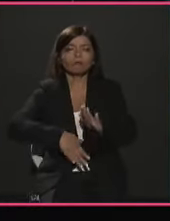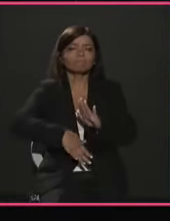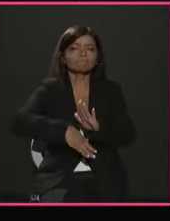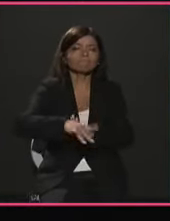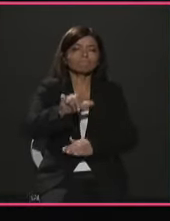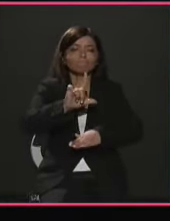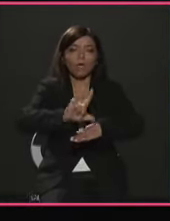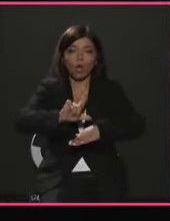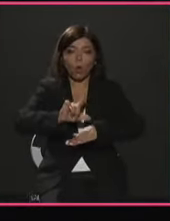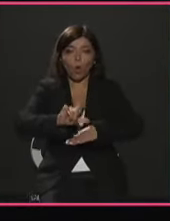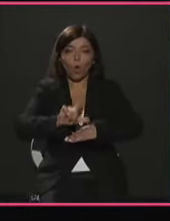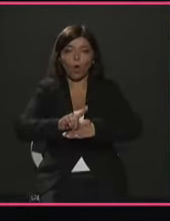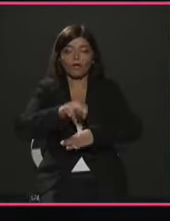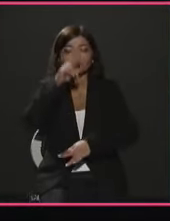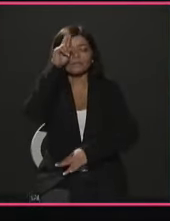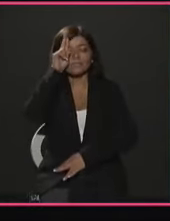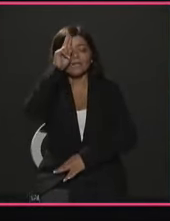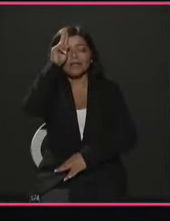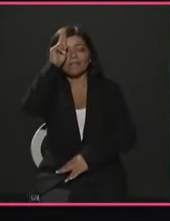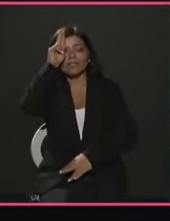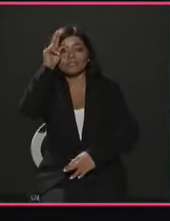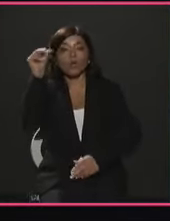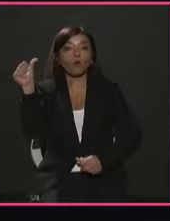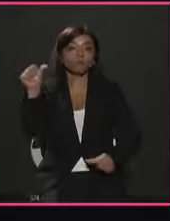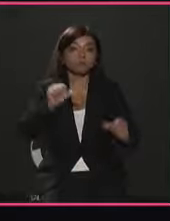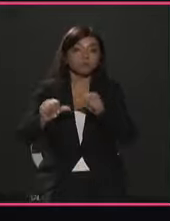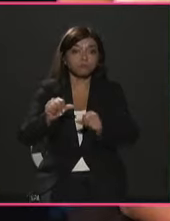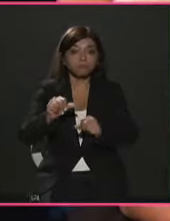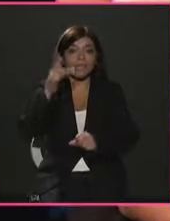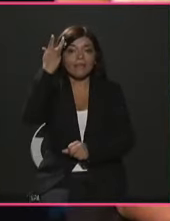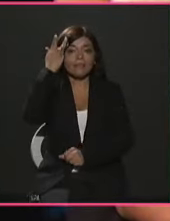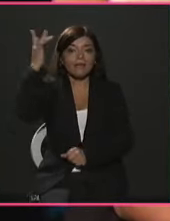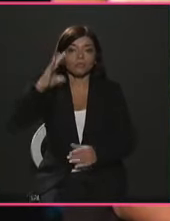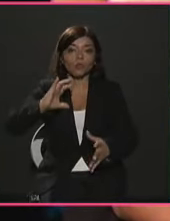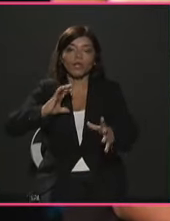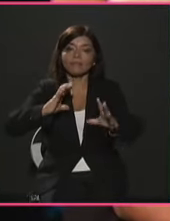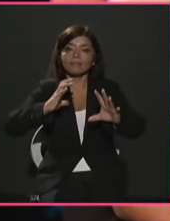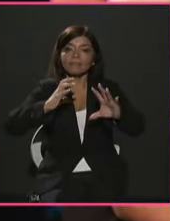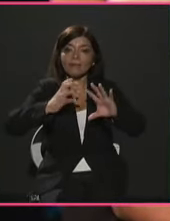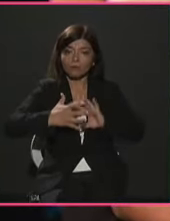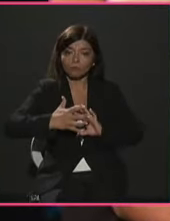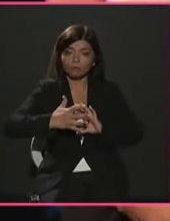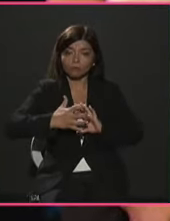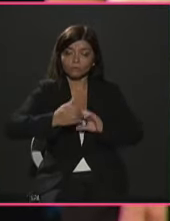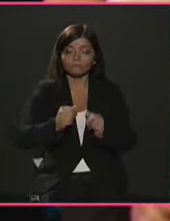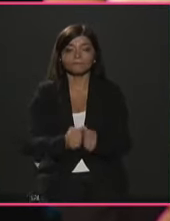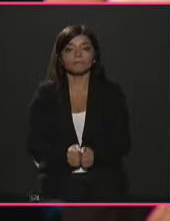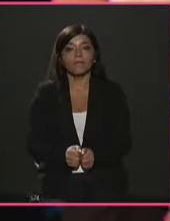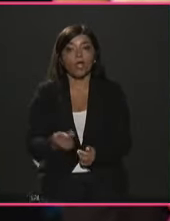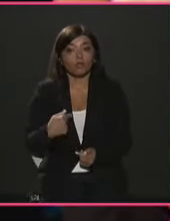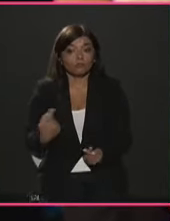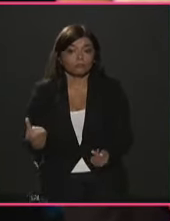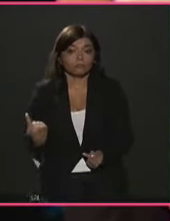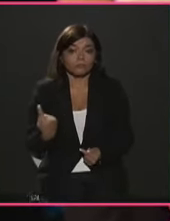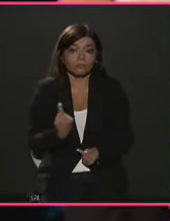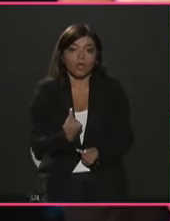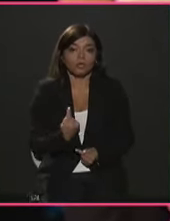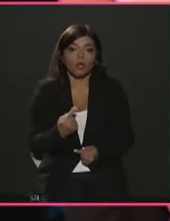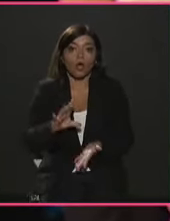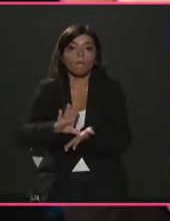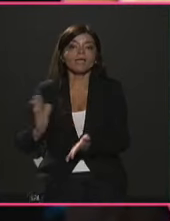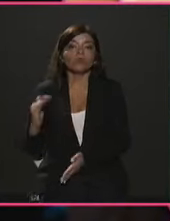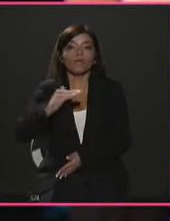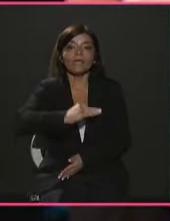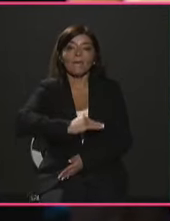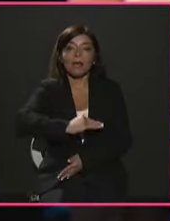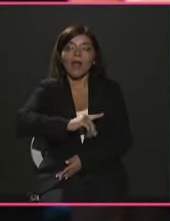espacios de reflexión entre académicos académicas e intelectuales del mundo Yo vengo llegando de Guatemala hoy